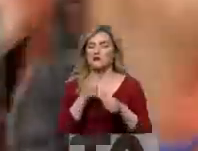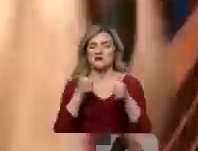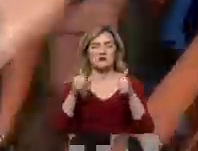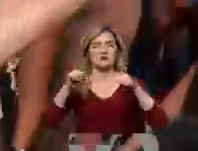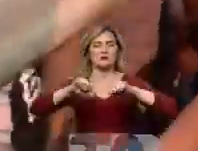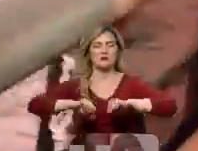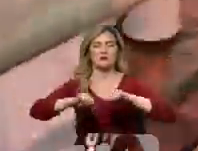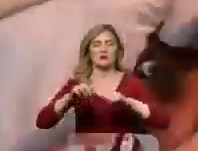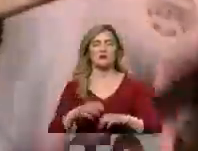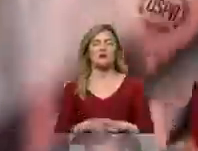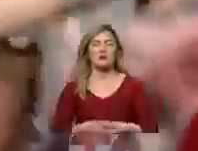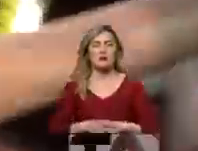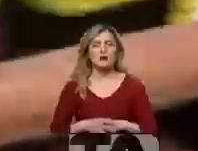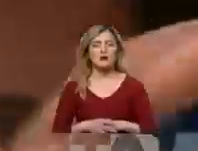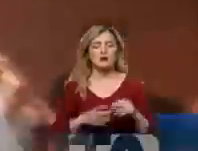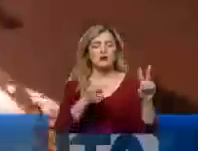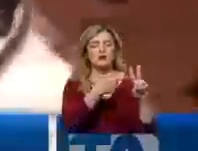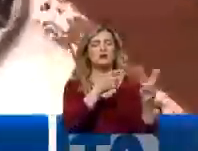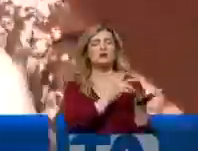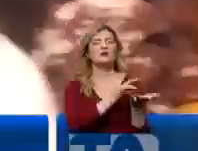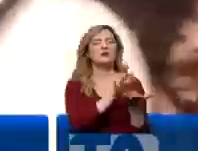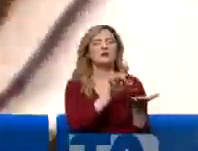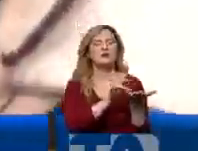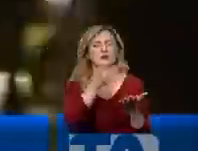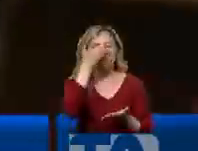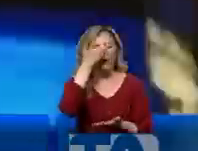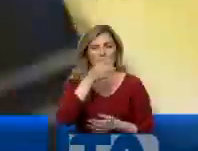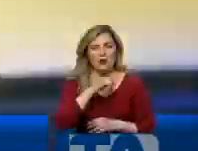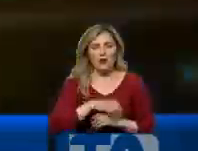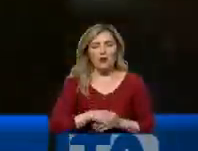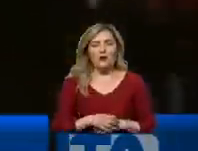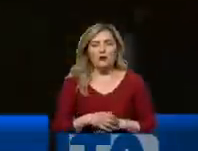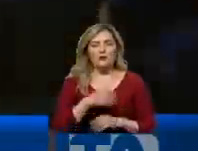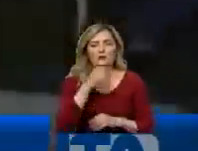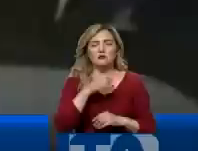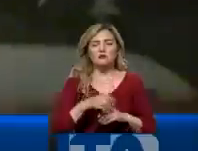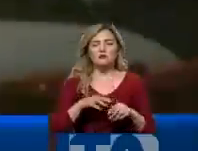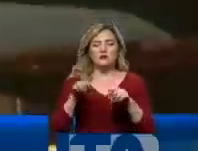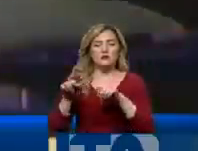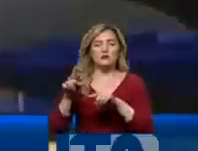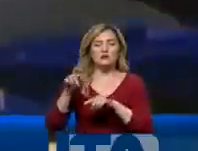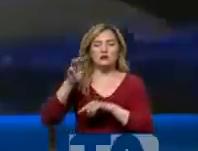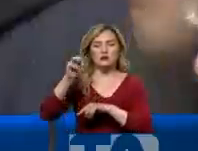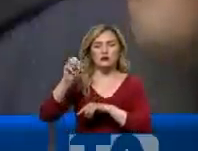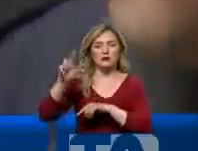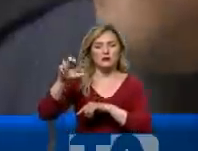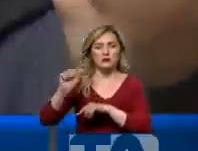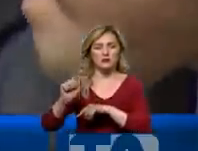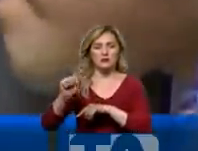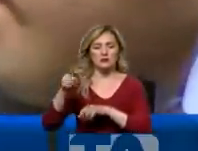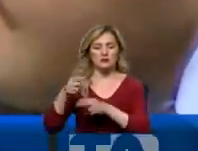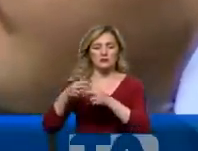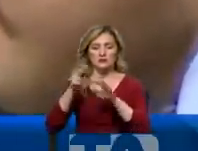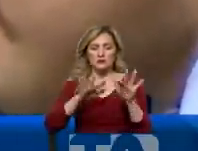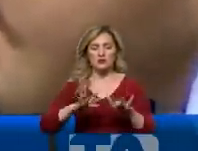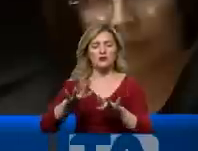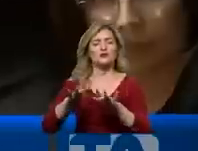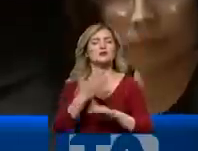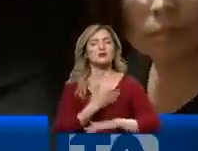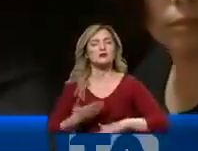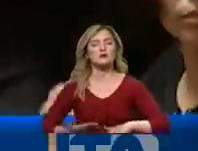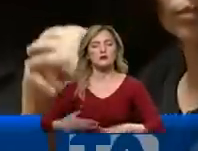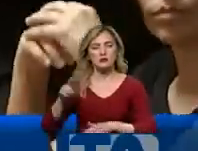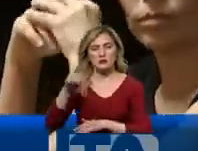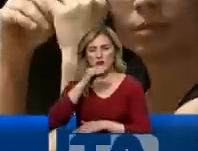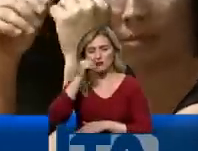La sustitución de medidas cautelares para Alexis Mera, el exsecretario jurídico de la presidencia procesado por el caso Sobornos